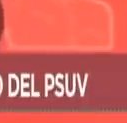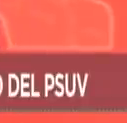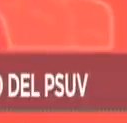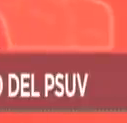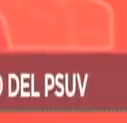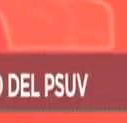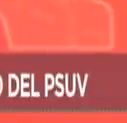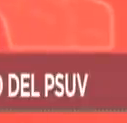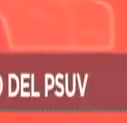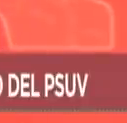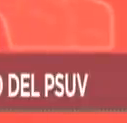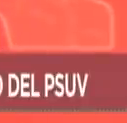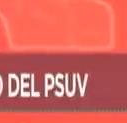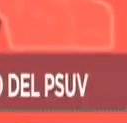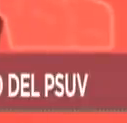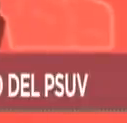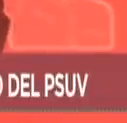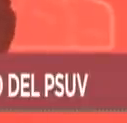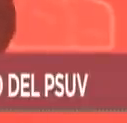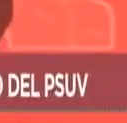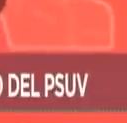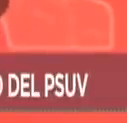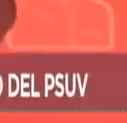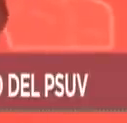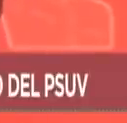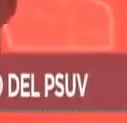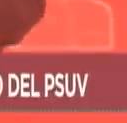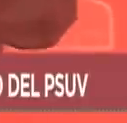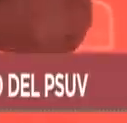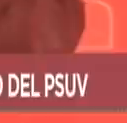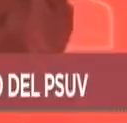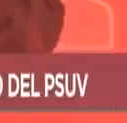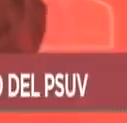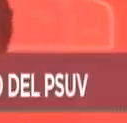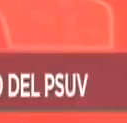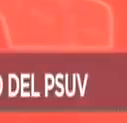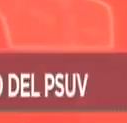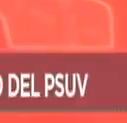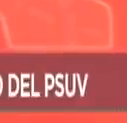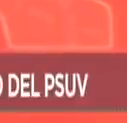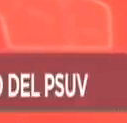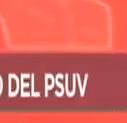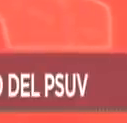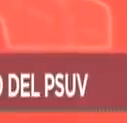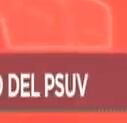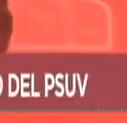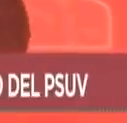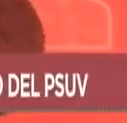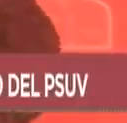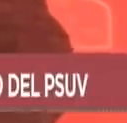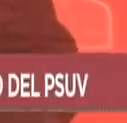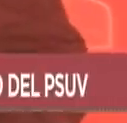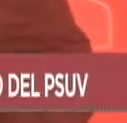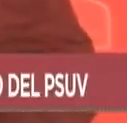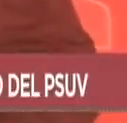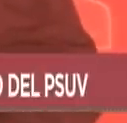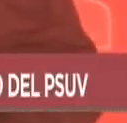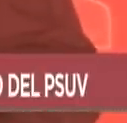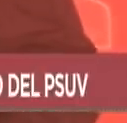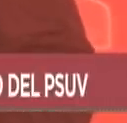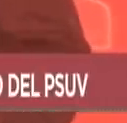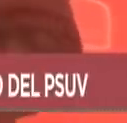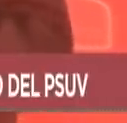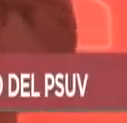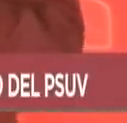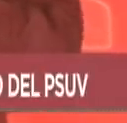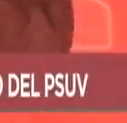nuevo 1x10 y la vinculación o la articulación entre ese 1x10 y la red de articulación y